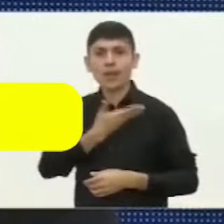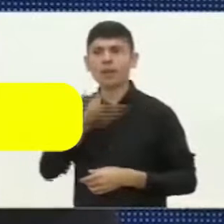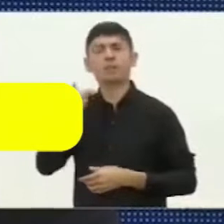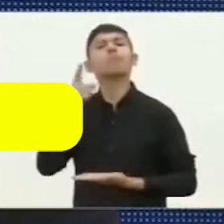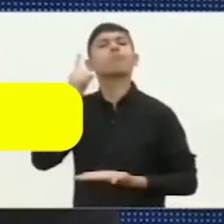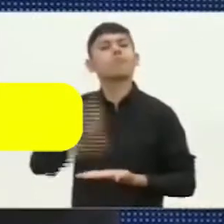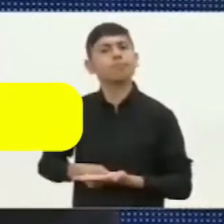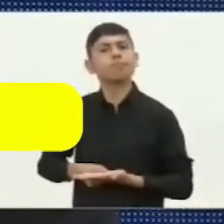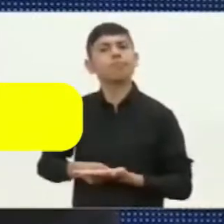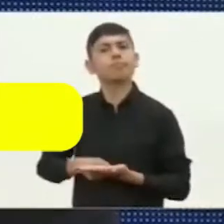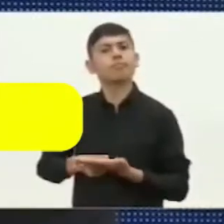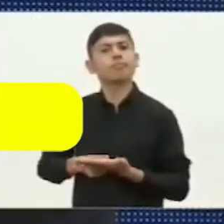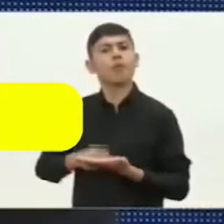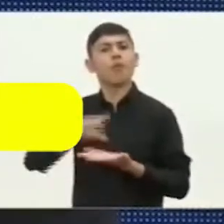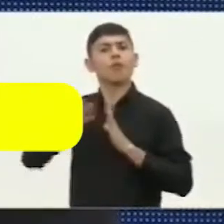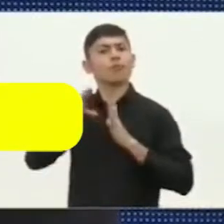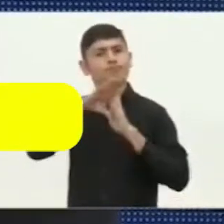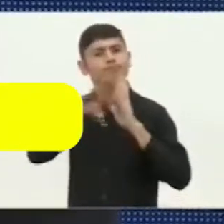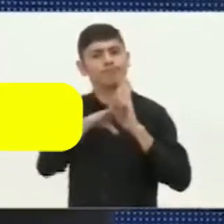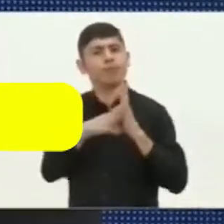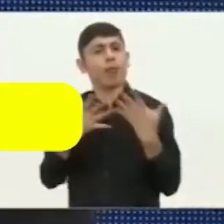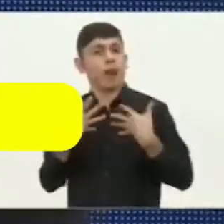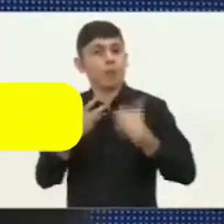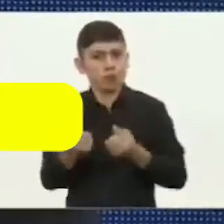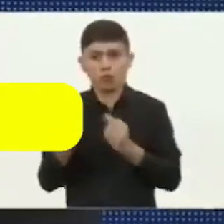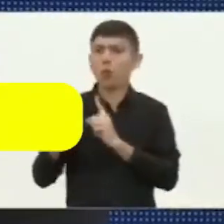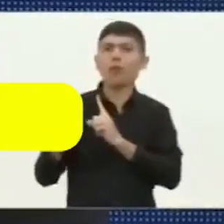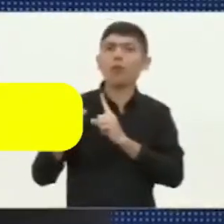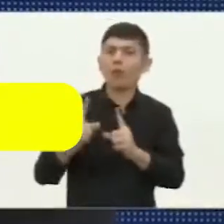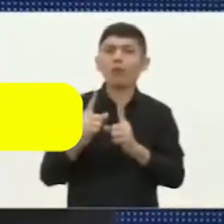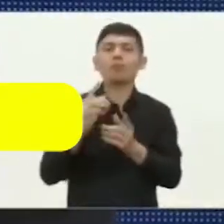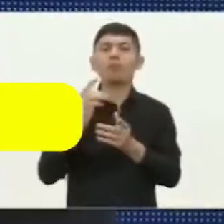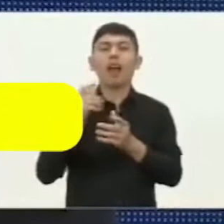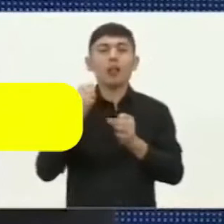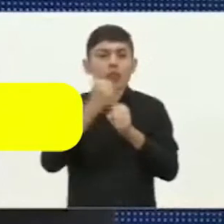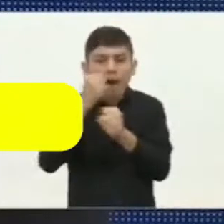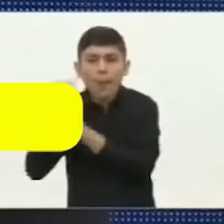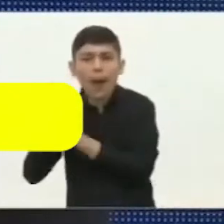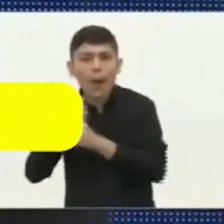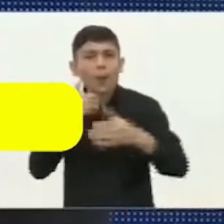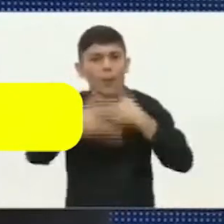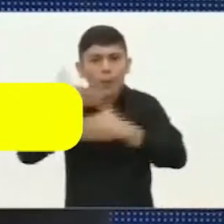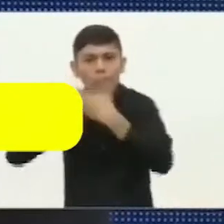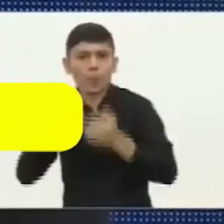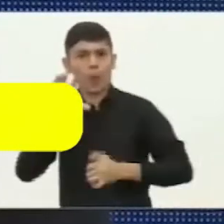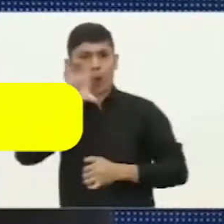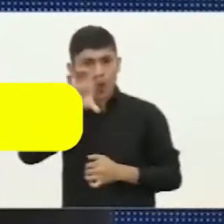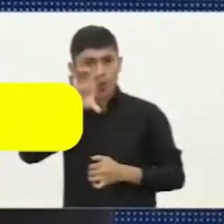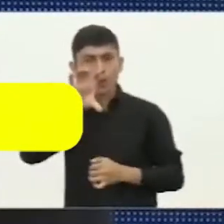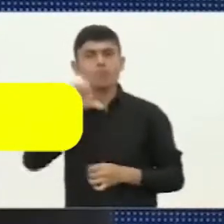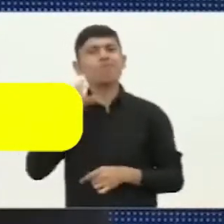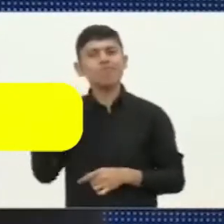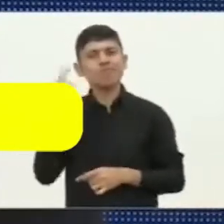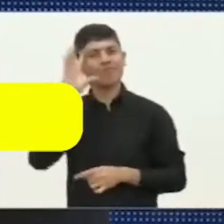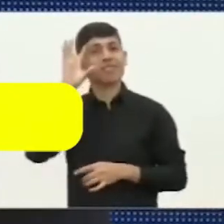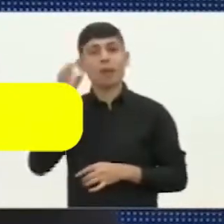disponiendo medidas de apoyo y de sostenimiento de las actividades económicas de la provincia, pero sabemos que a